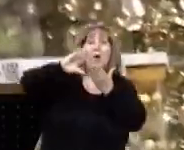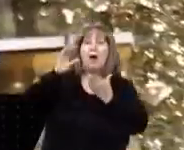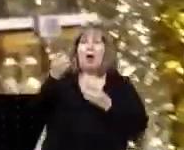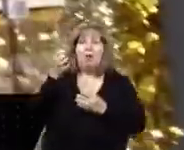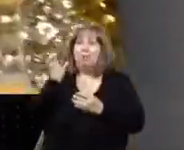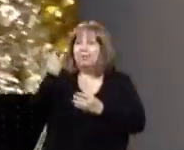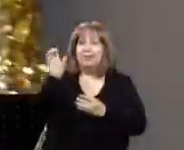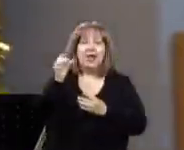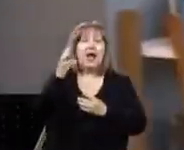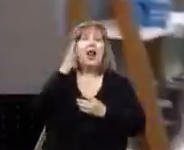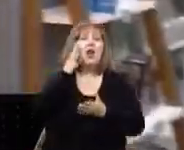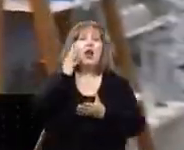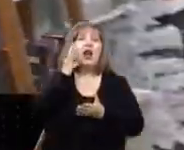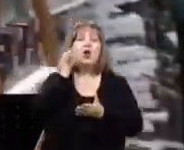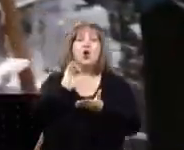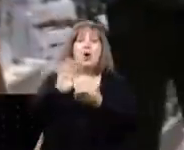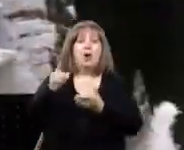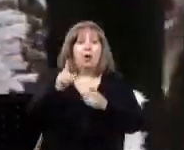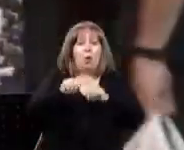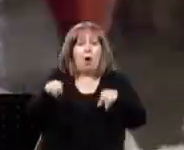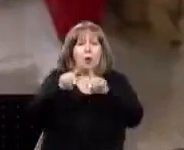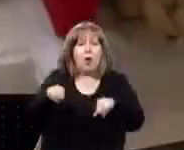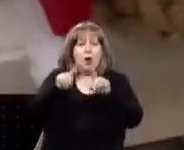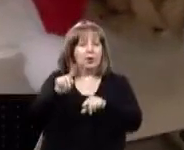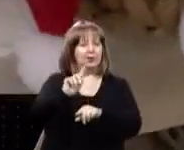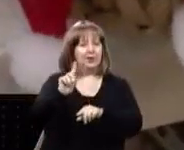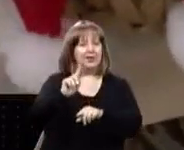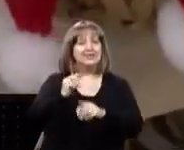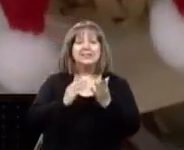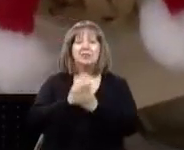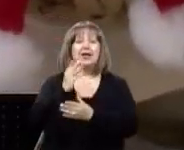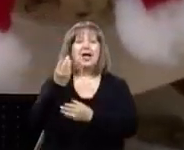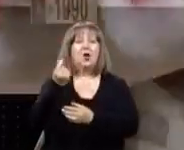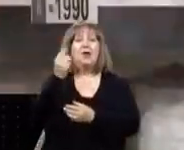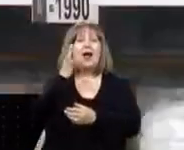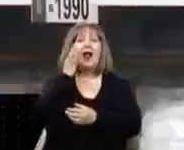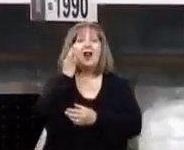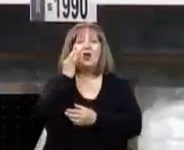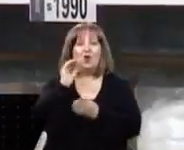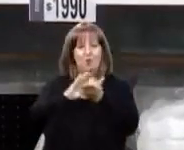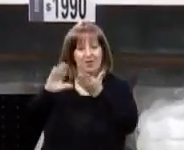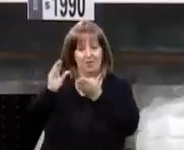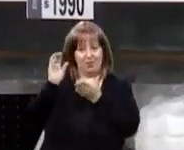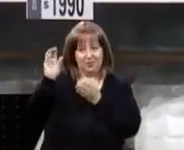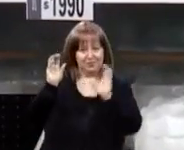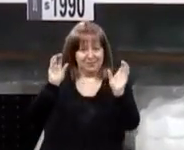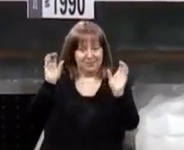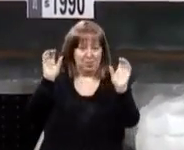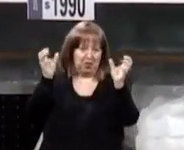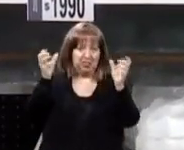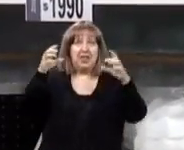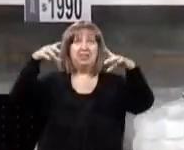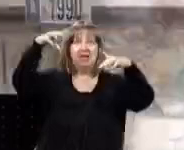que mimarlo. Todos los años ponerle una cosita nueva para poder de esa manera justamente que sea lo central en